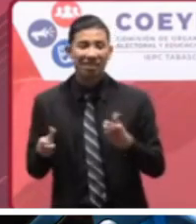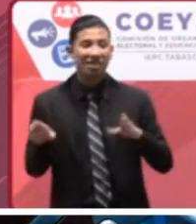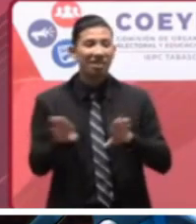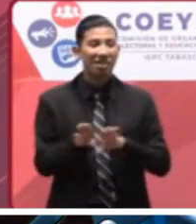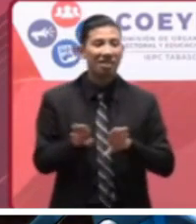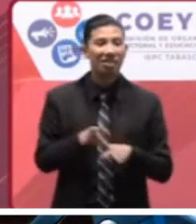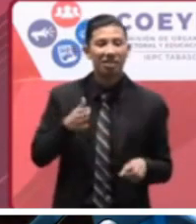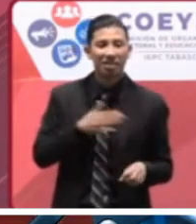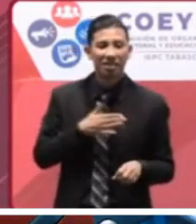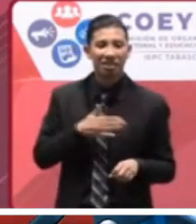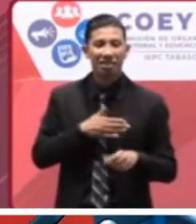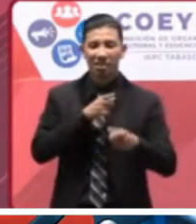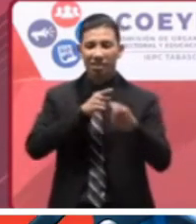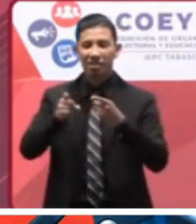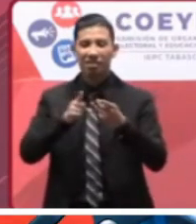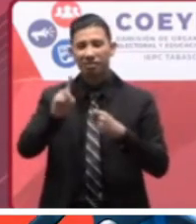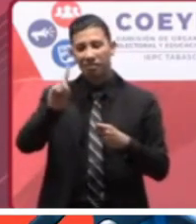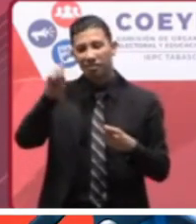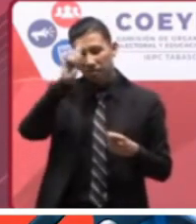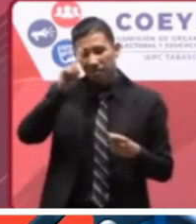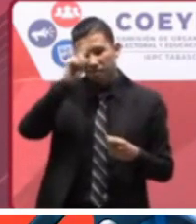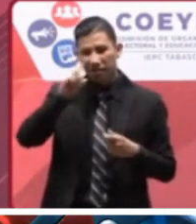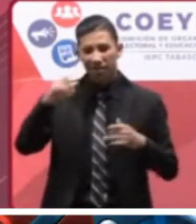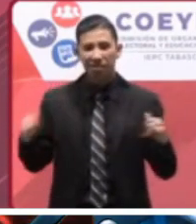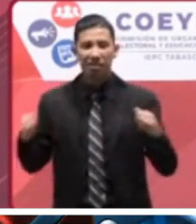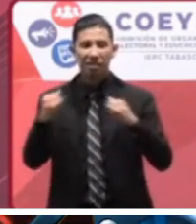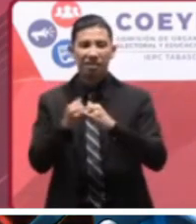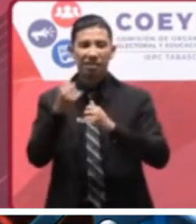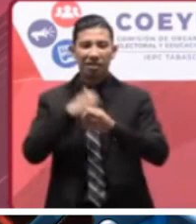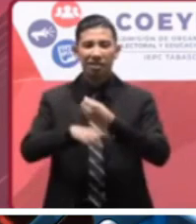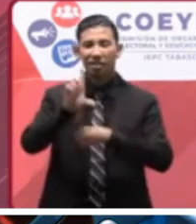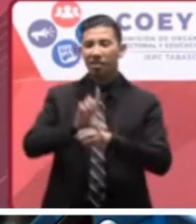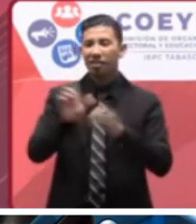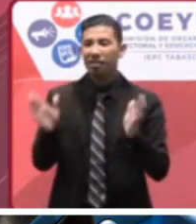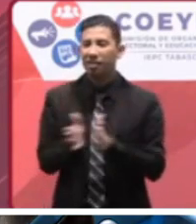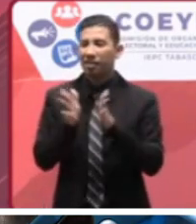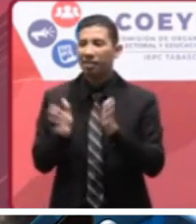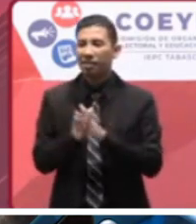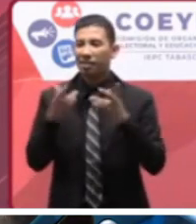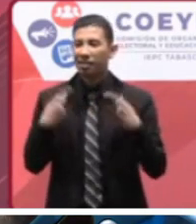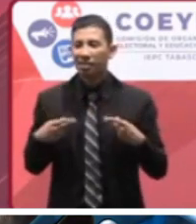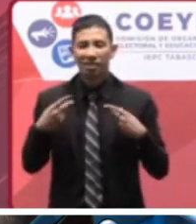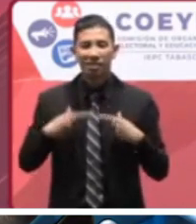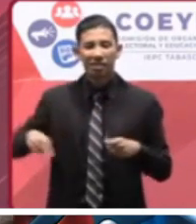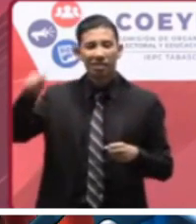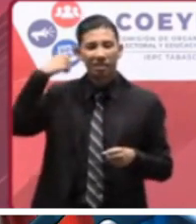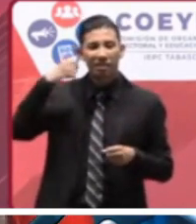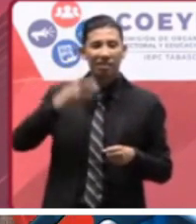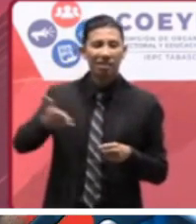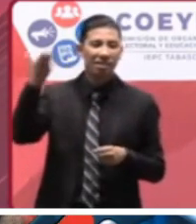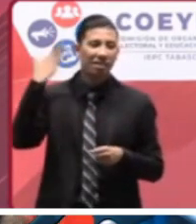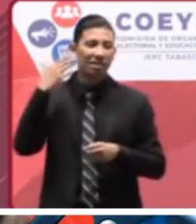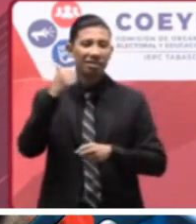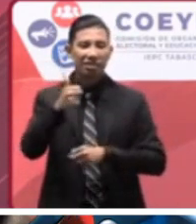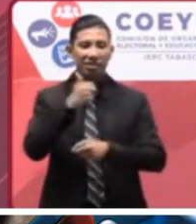Cuando yo le cuestioné a un consejero del Instituto Electoral y de Participación Ciudadana hace más de 6 años y les